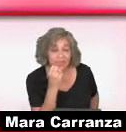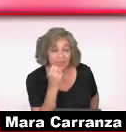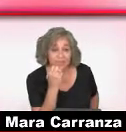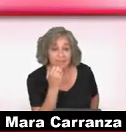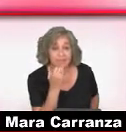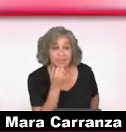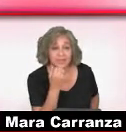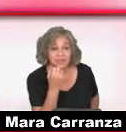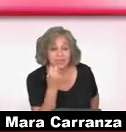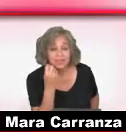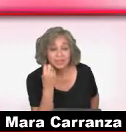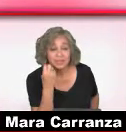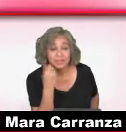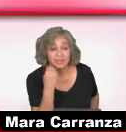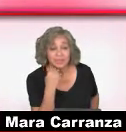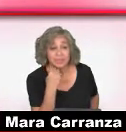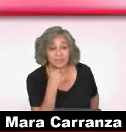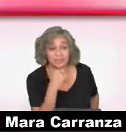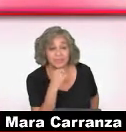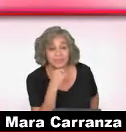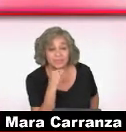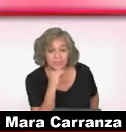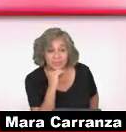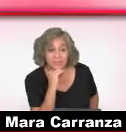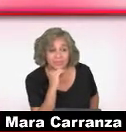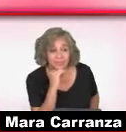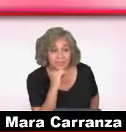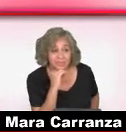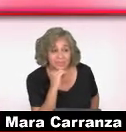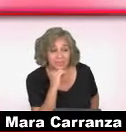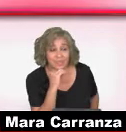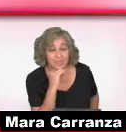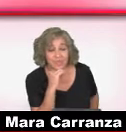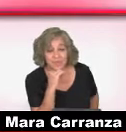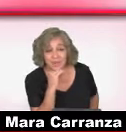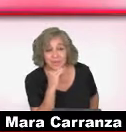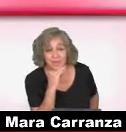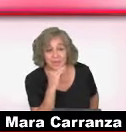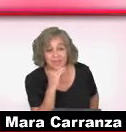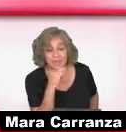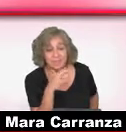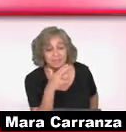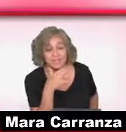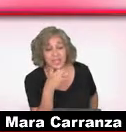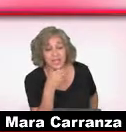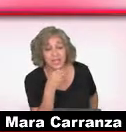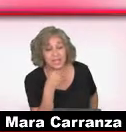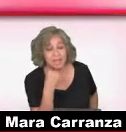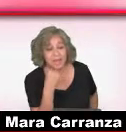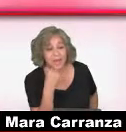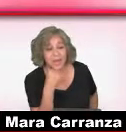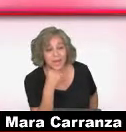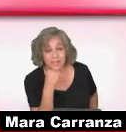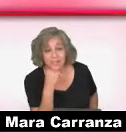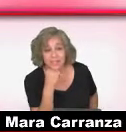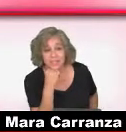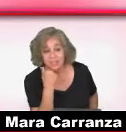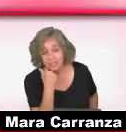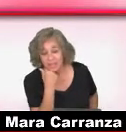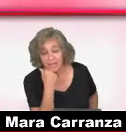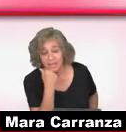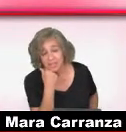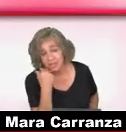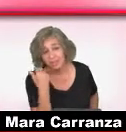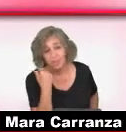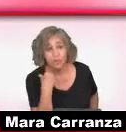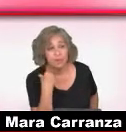quitaran prestaciones. Los están simplemente investigando. They're just investigating their past so